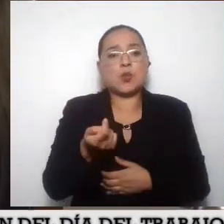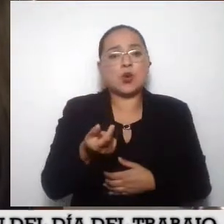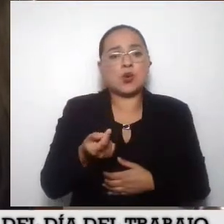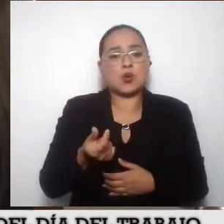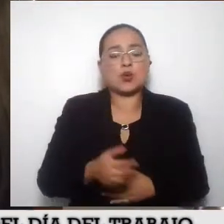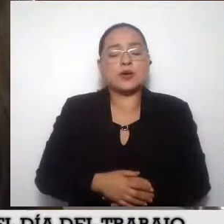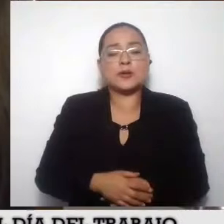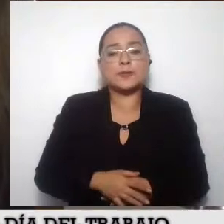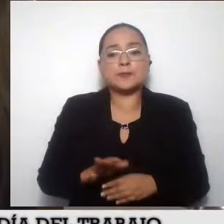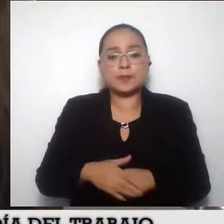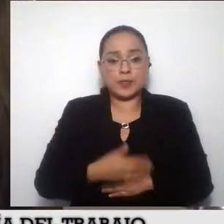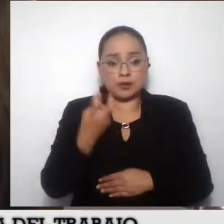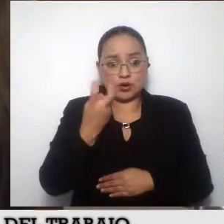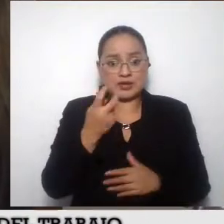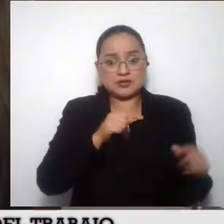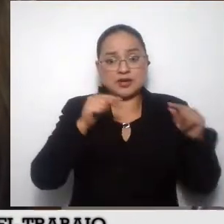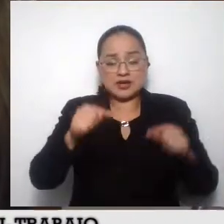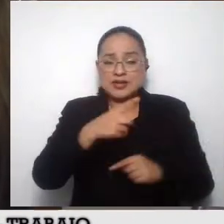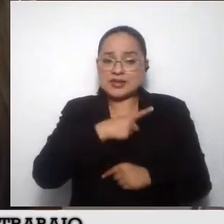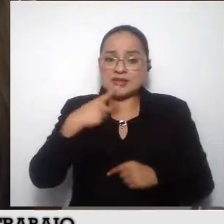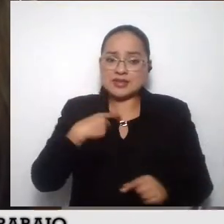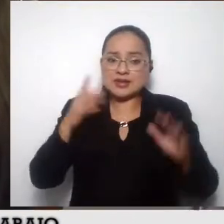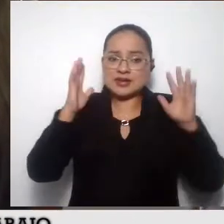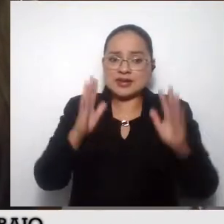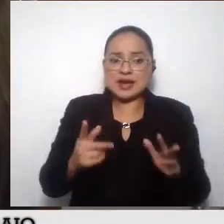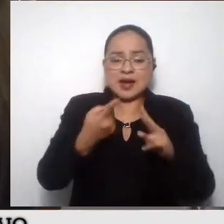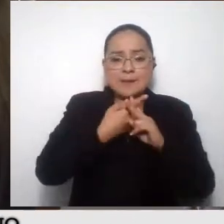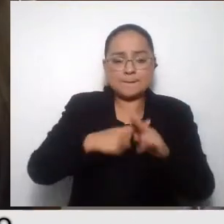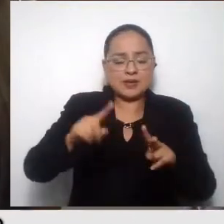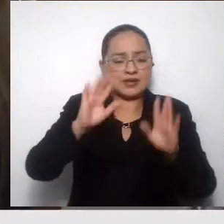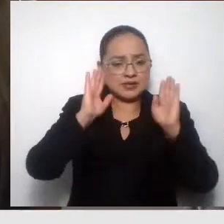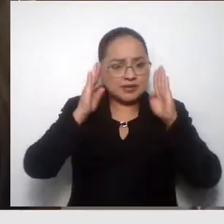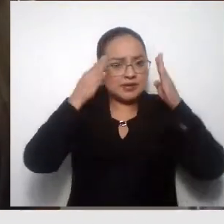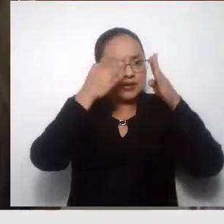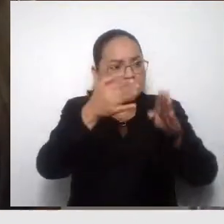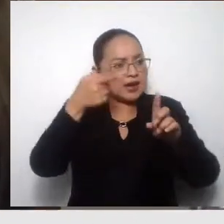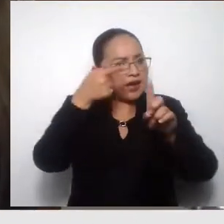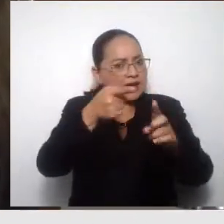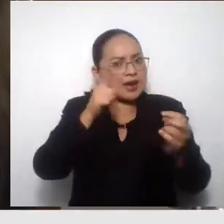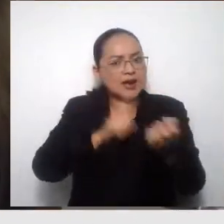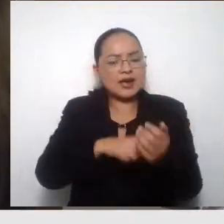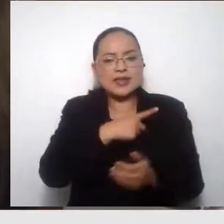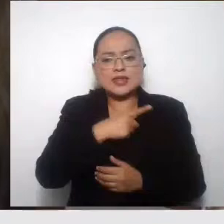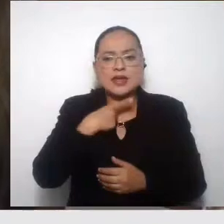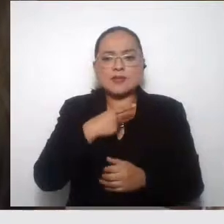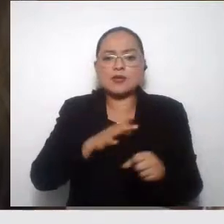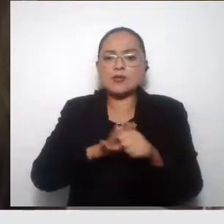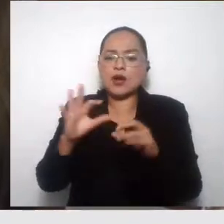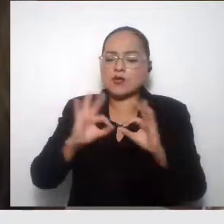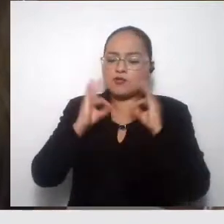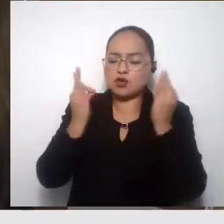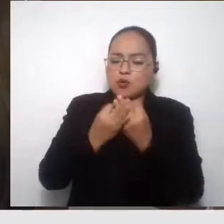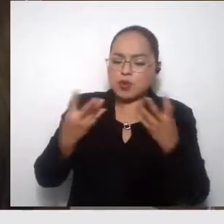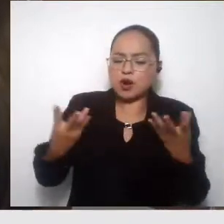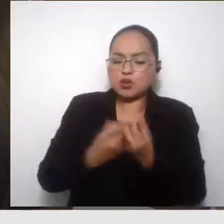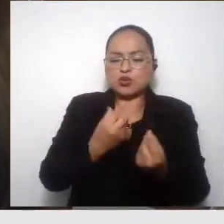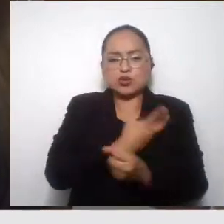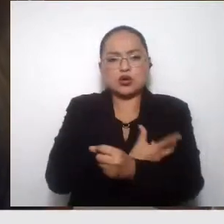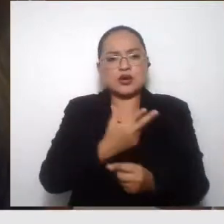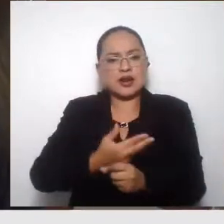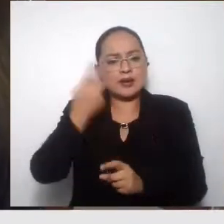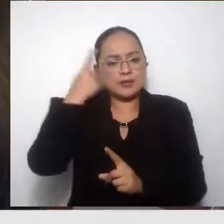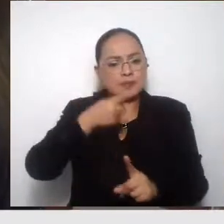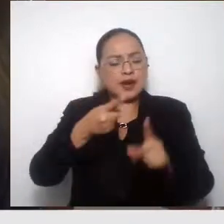sentido, tenemos que empezar a trabajar, tenemos que buscar las maneras cómo nos vamos a coordinar para generar esas